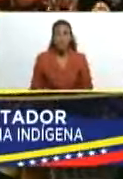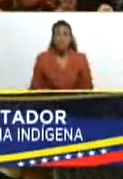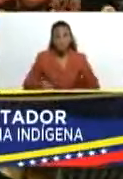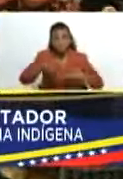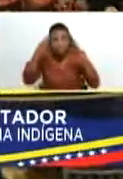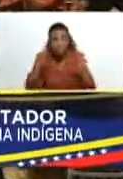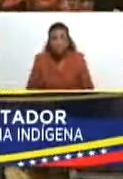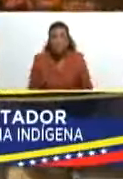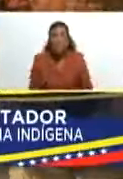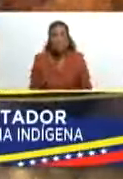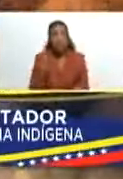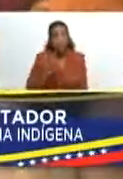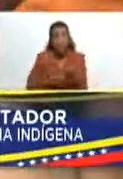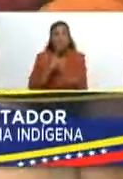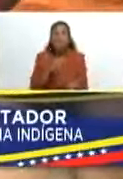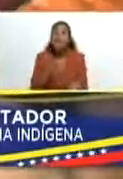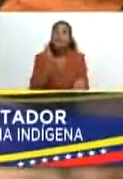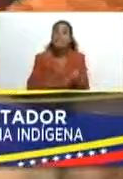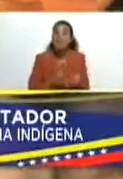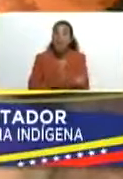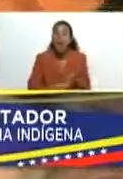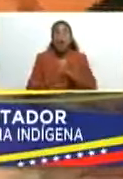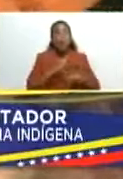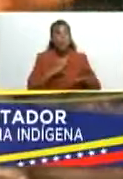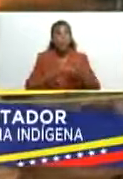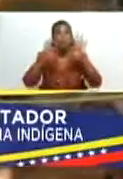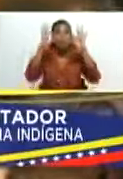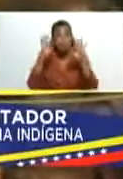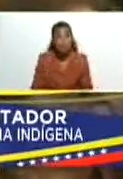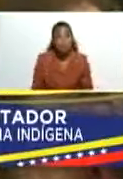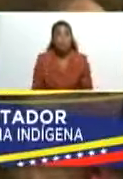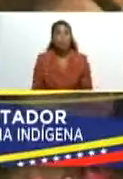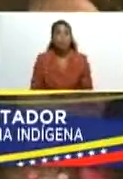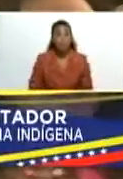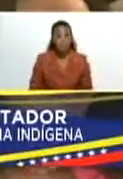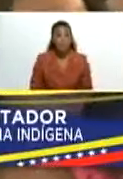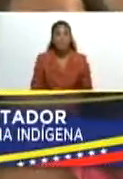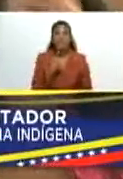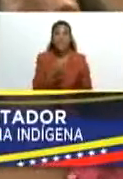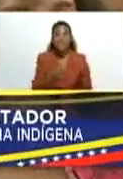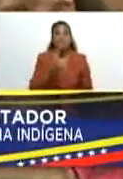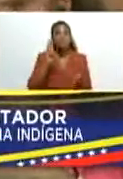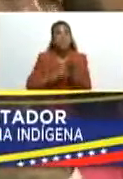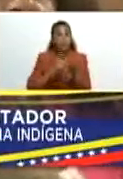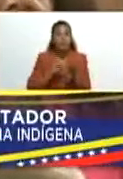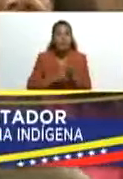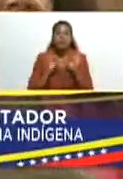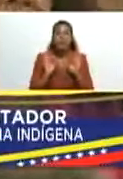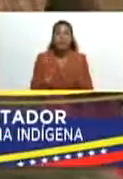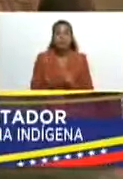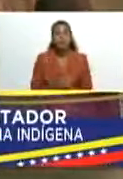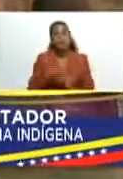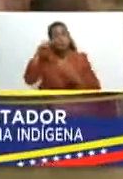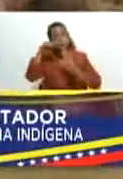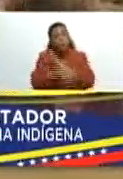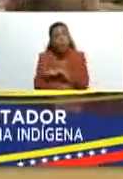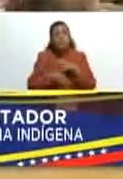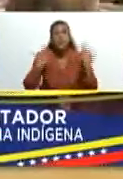Ganar la batalla de la verdad, de la comunicación, ganar la batalla a